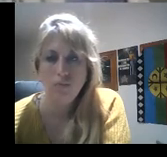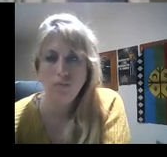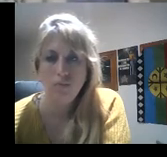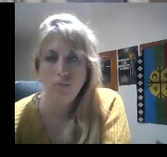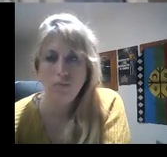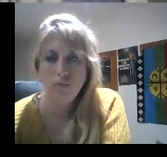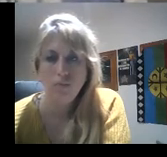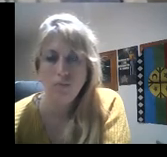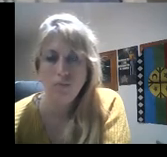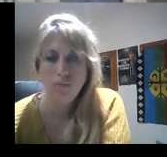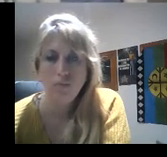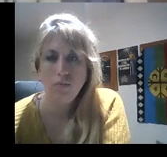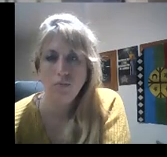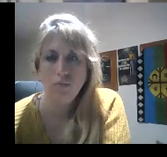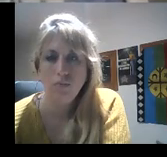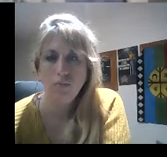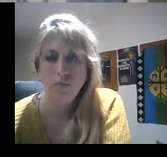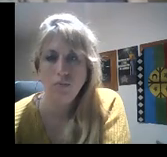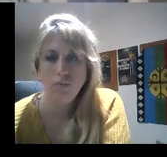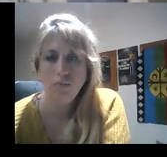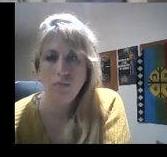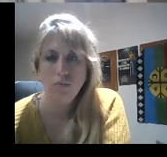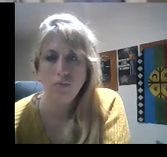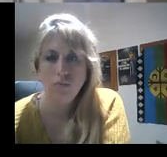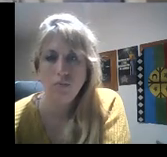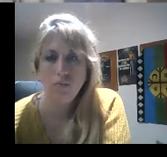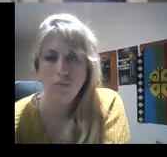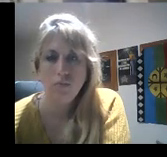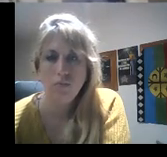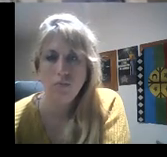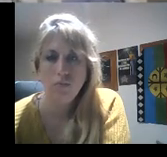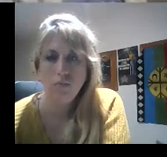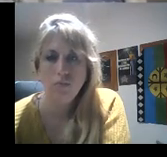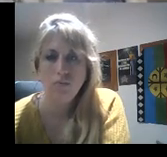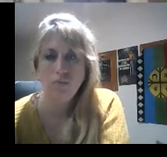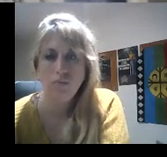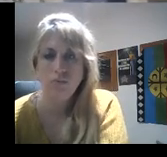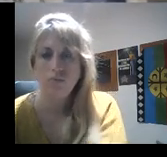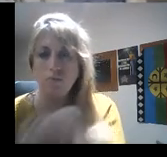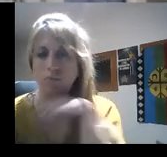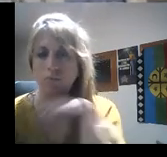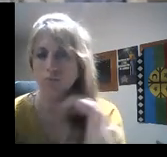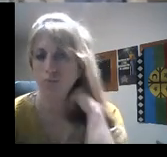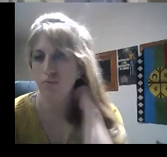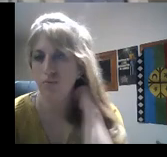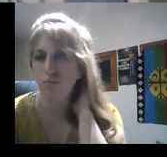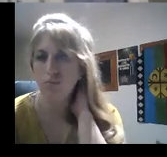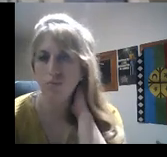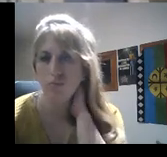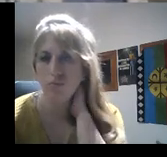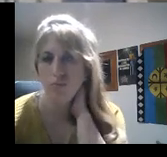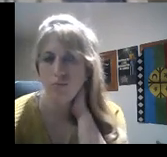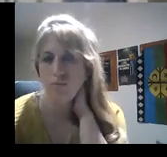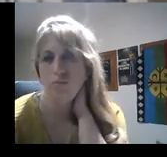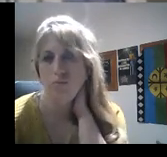son indefiniblemente determinables. Es decir, esta idea de que las significaciones